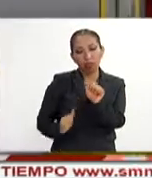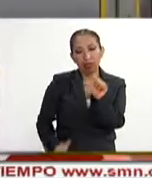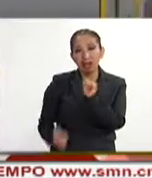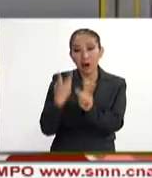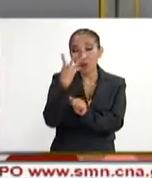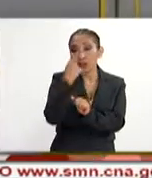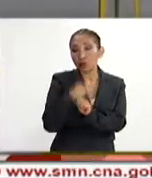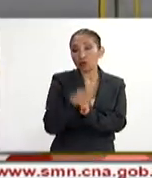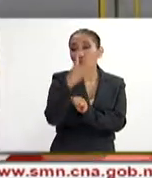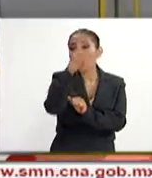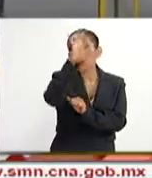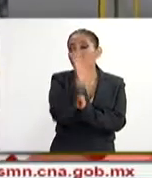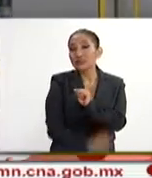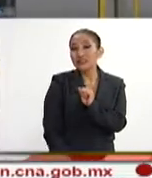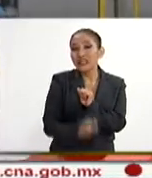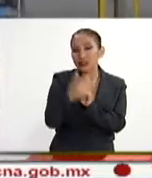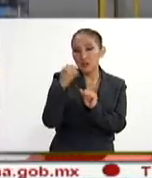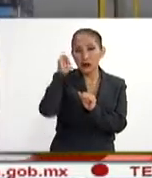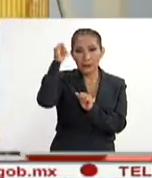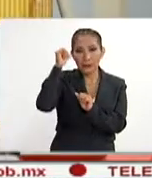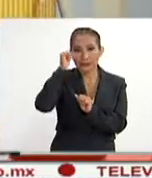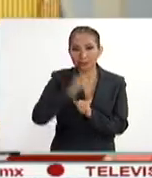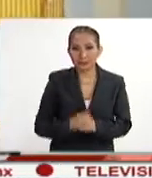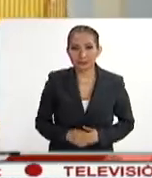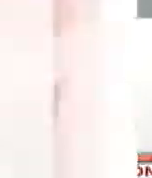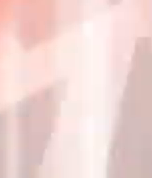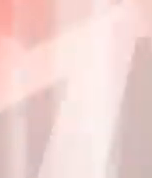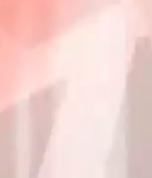a 4.4% en abril.